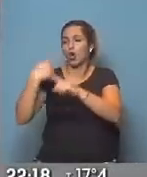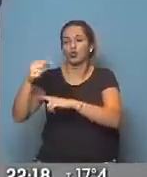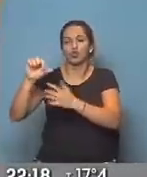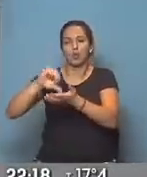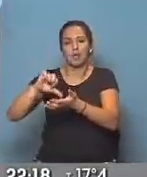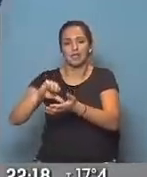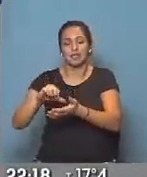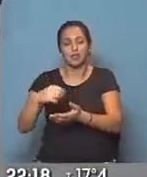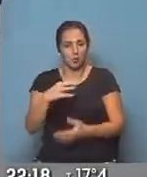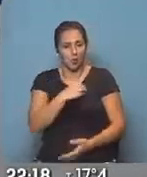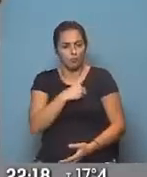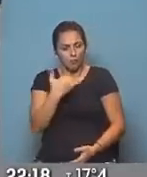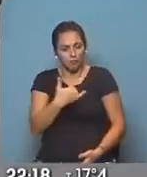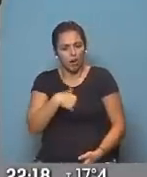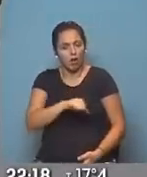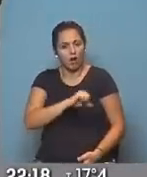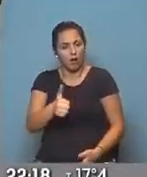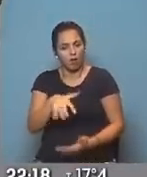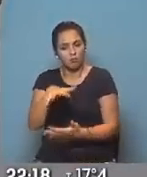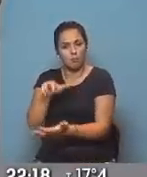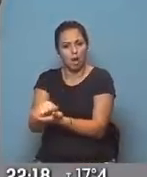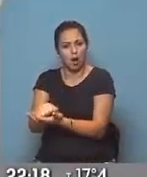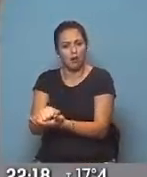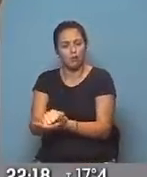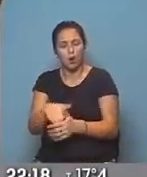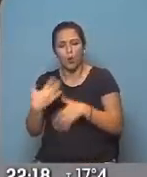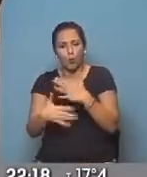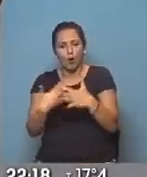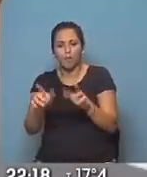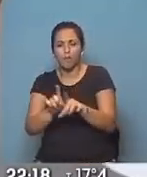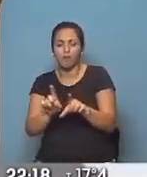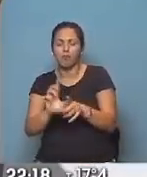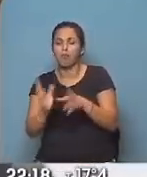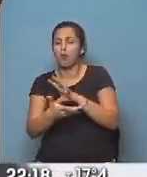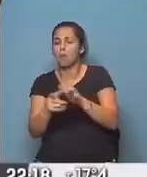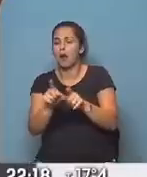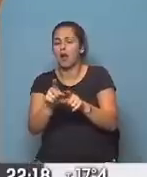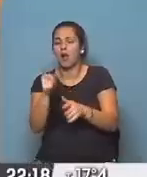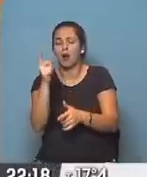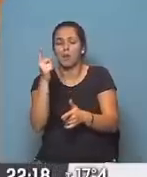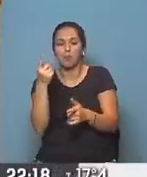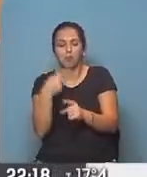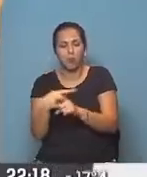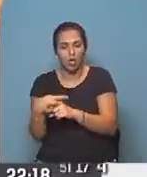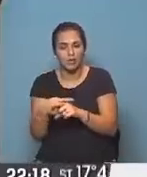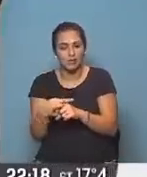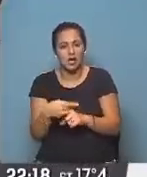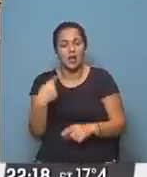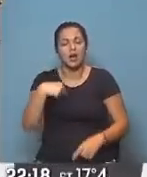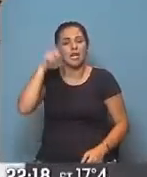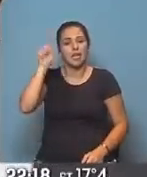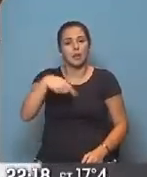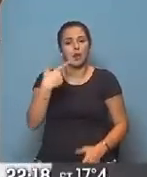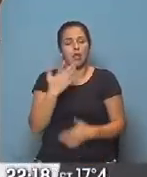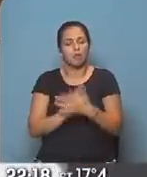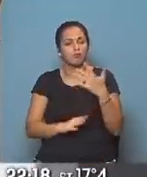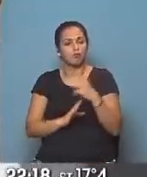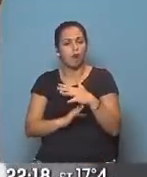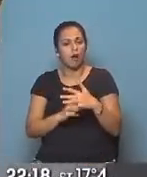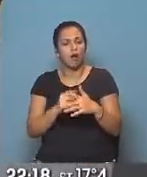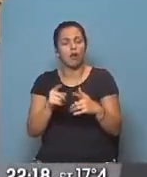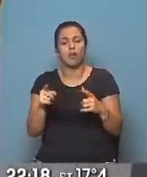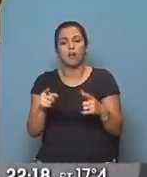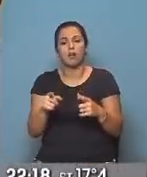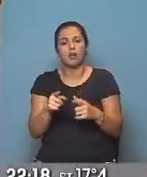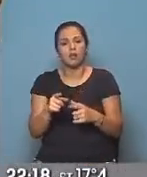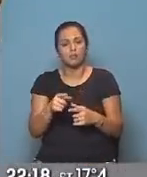con voluntad de ganar autonomía en el juego geopolítico internacional, que ejercen un liderazgo con